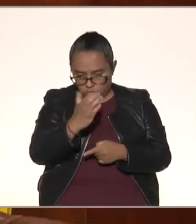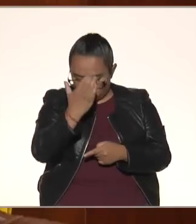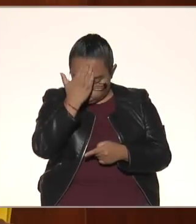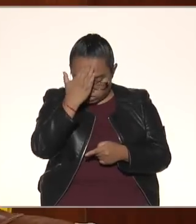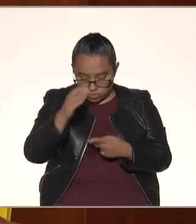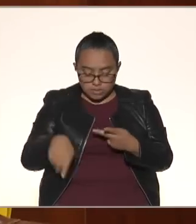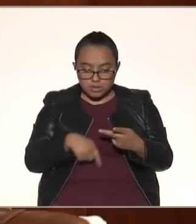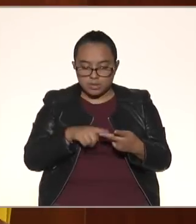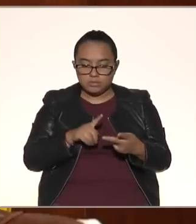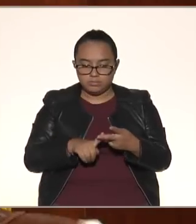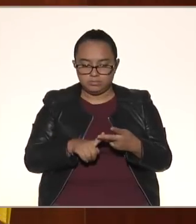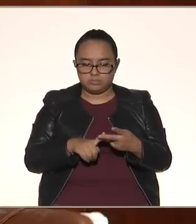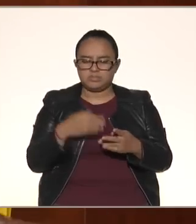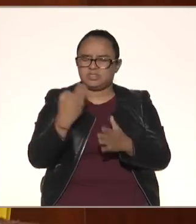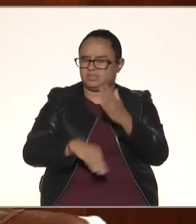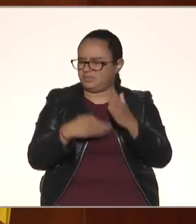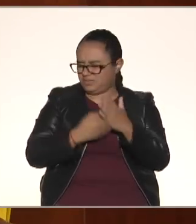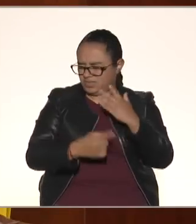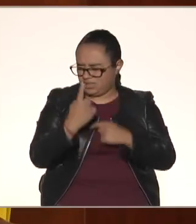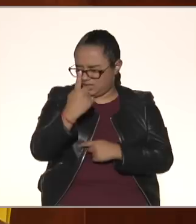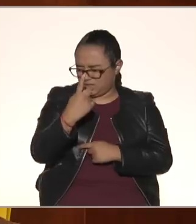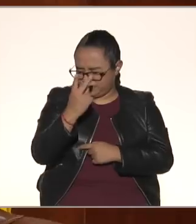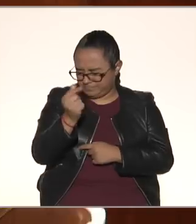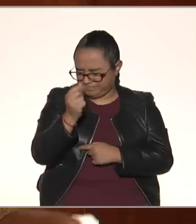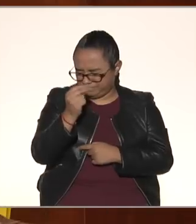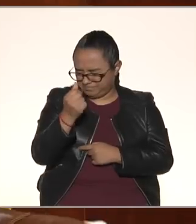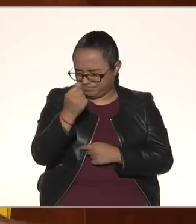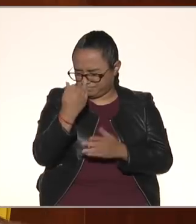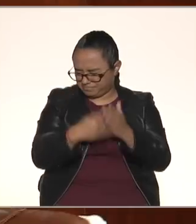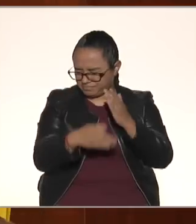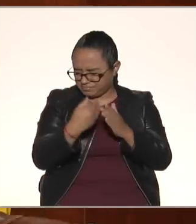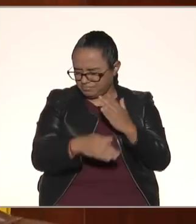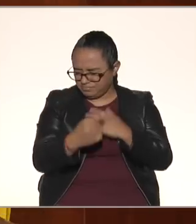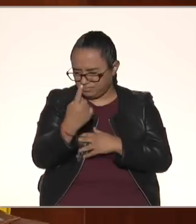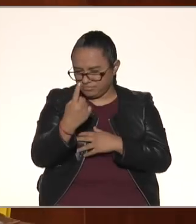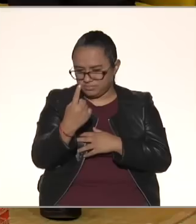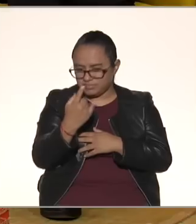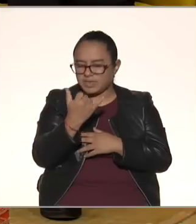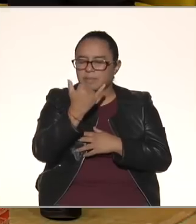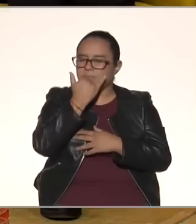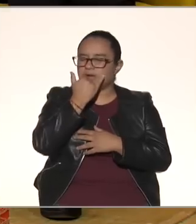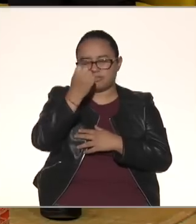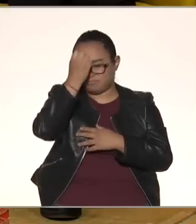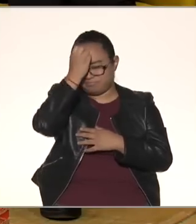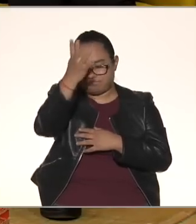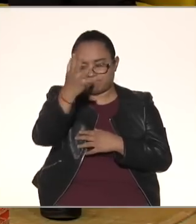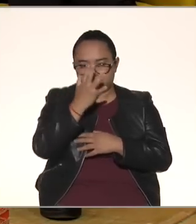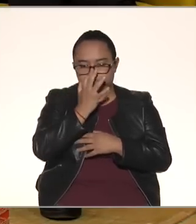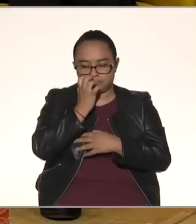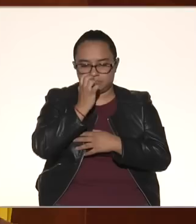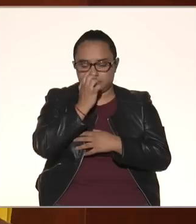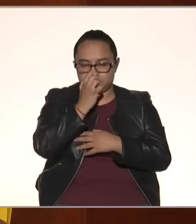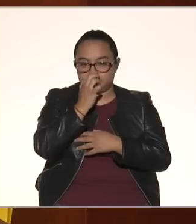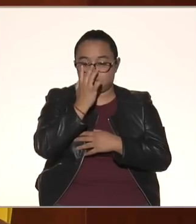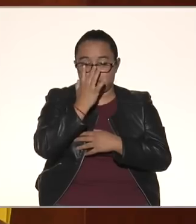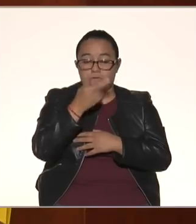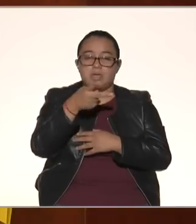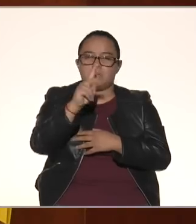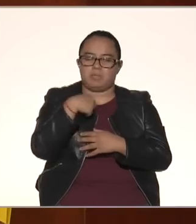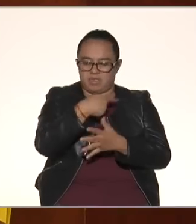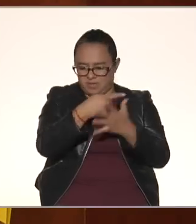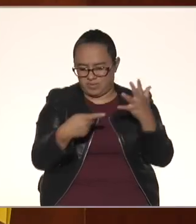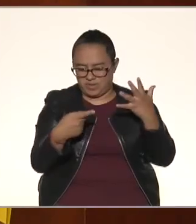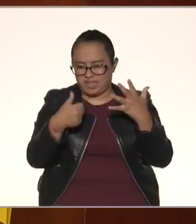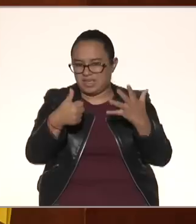y me está faltando una, bueno, me ha faltado una, ustedes disculparan, pero, bueno, pongo esto,